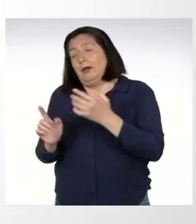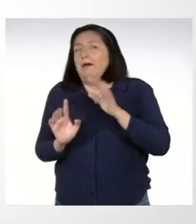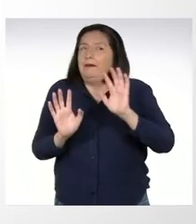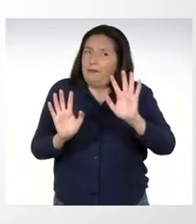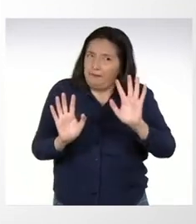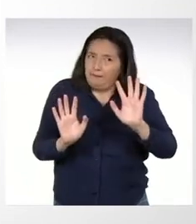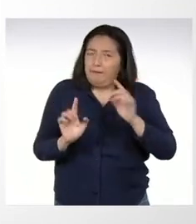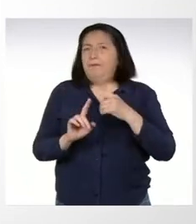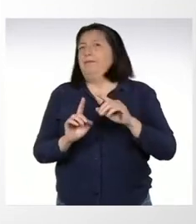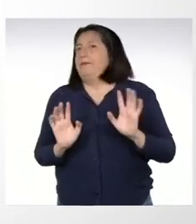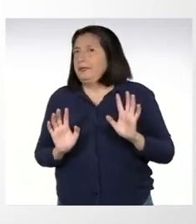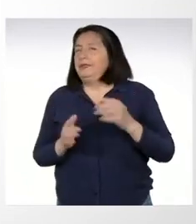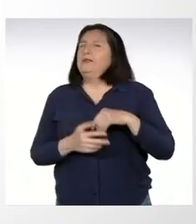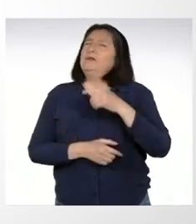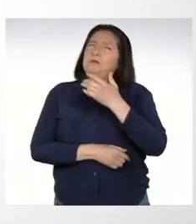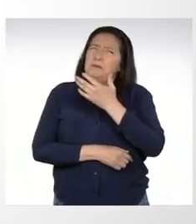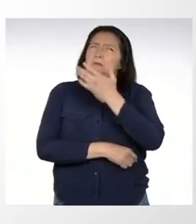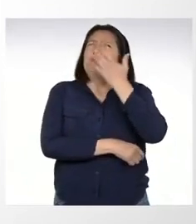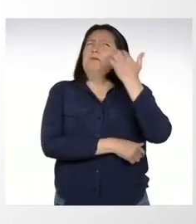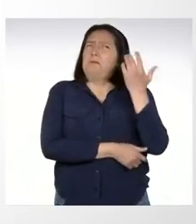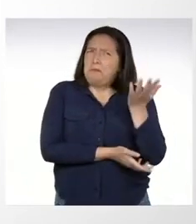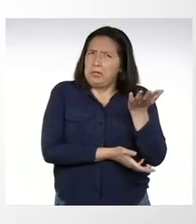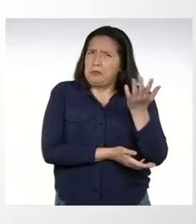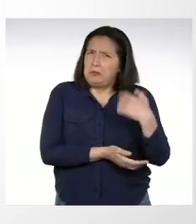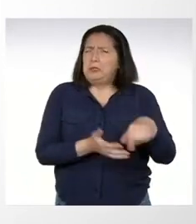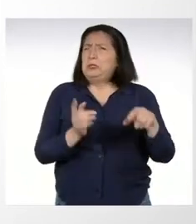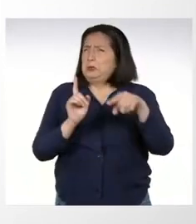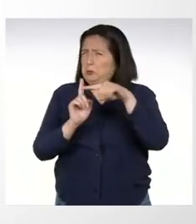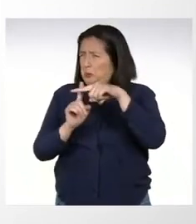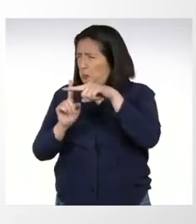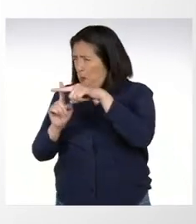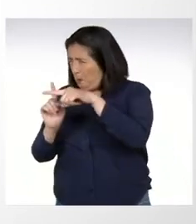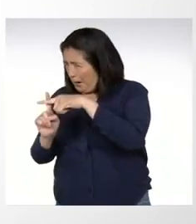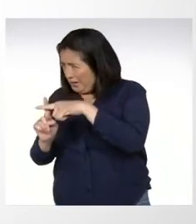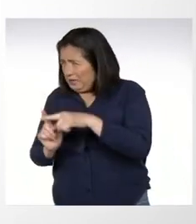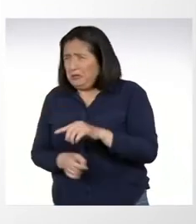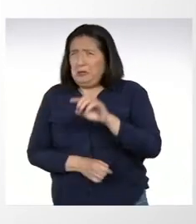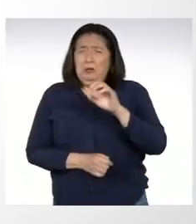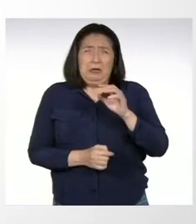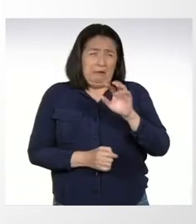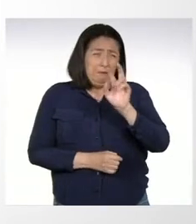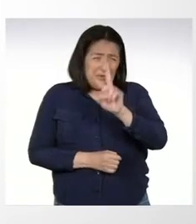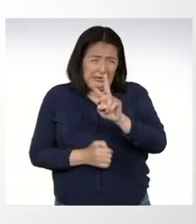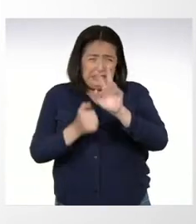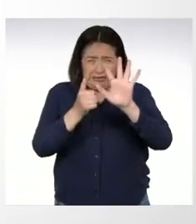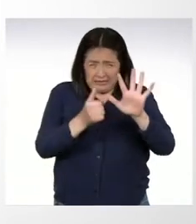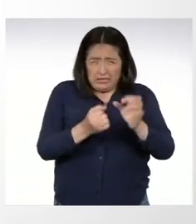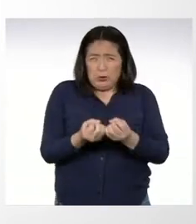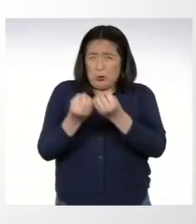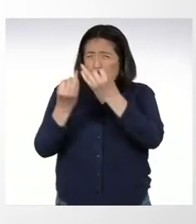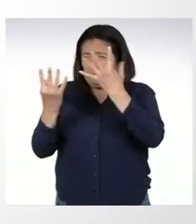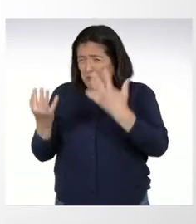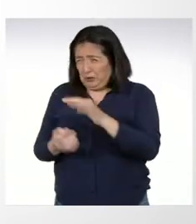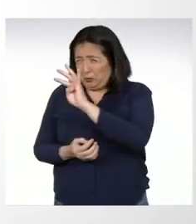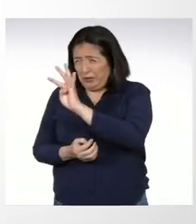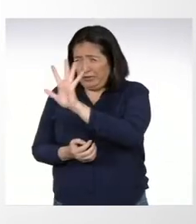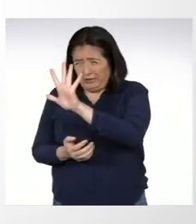Pero lo más conveniente es sumar 45 veces el número 26.